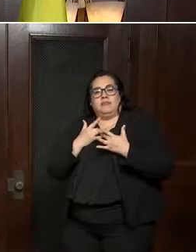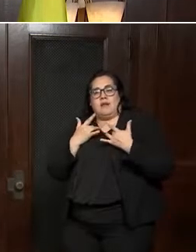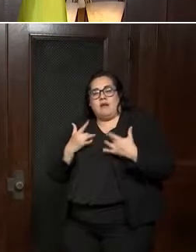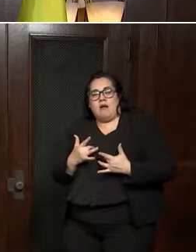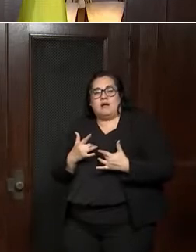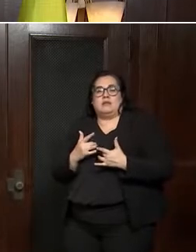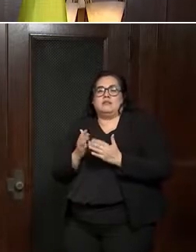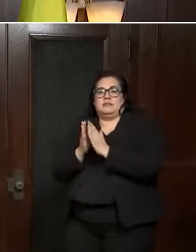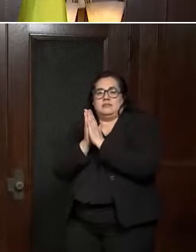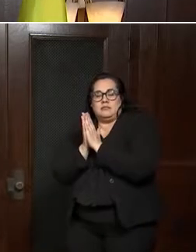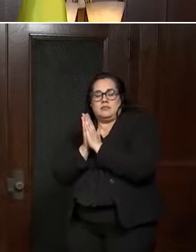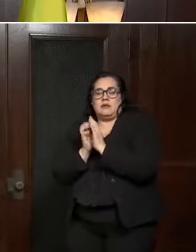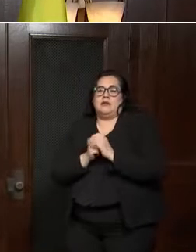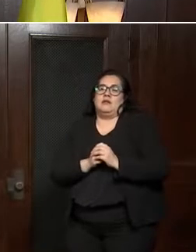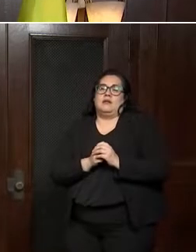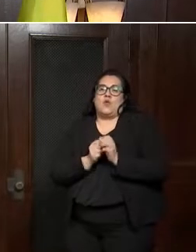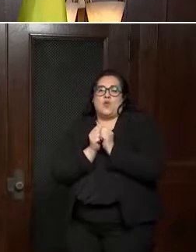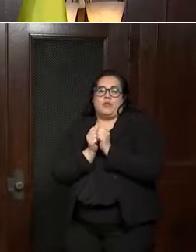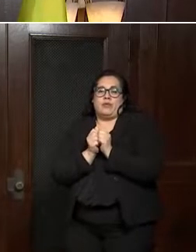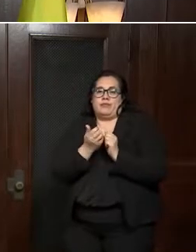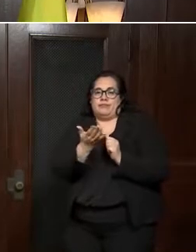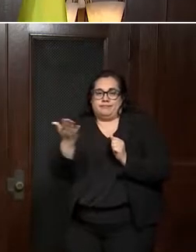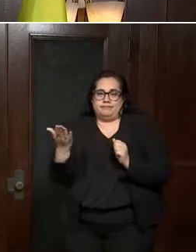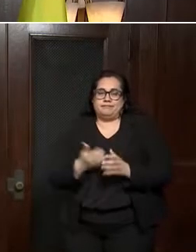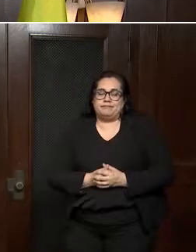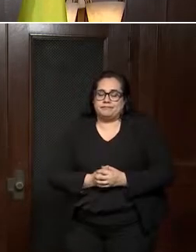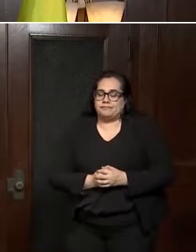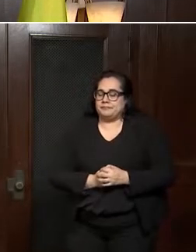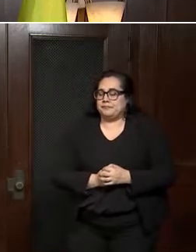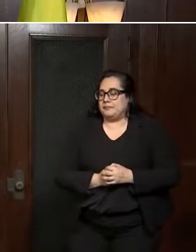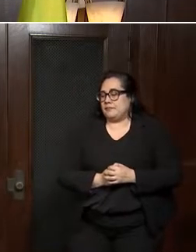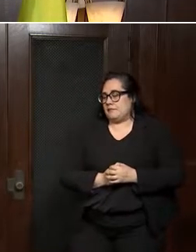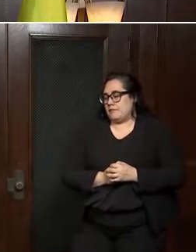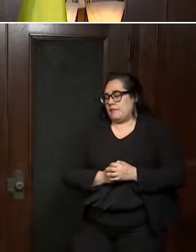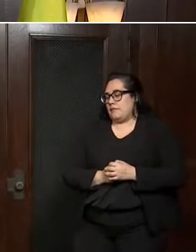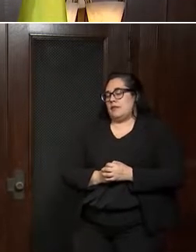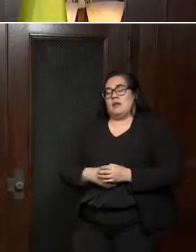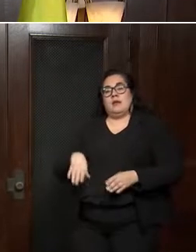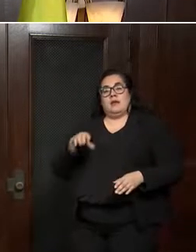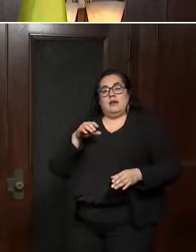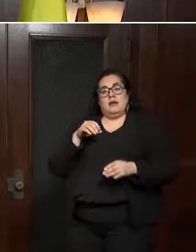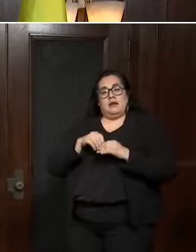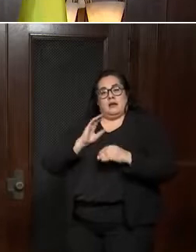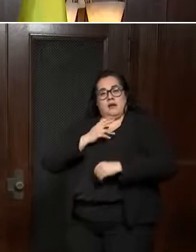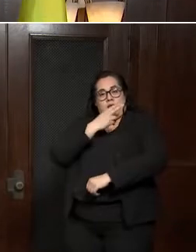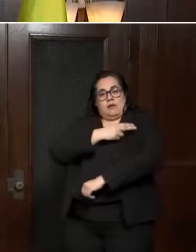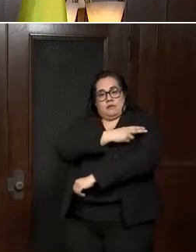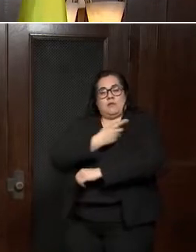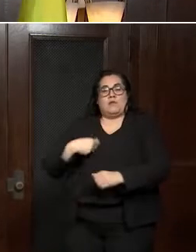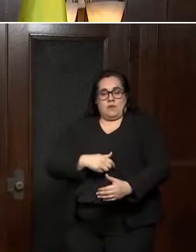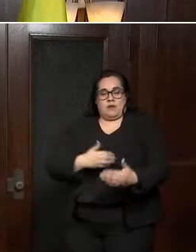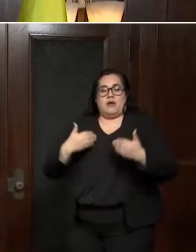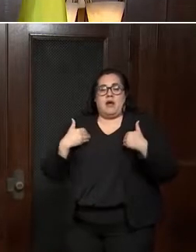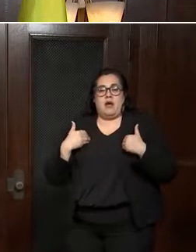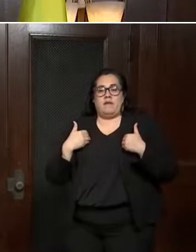nuestras oraciones están con usted. En nuestros hospitales